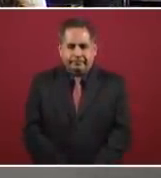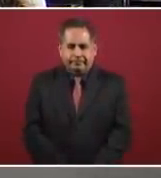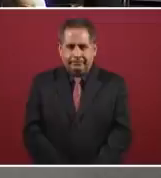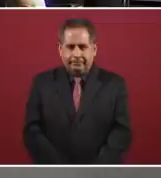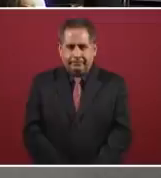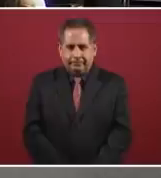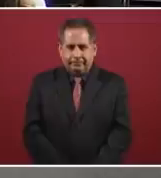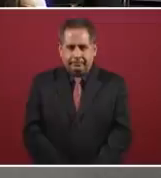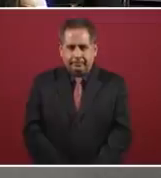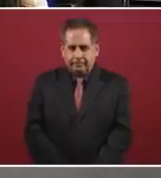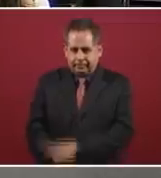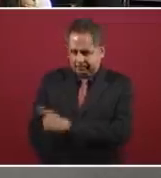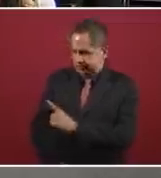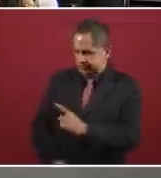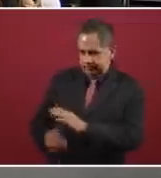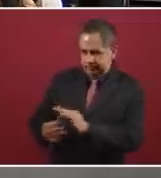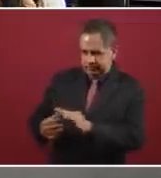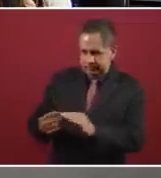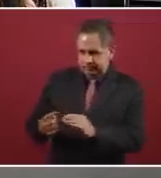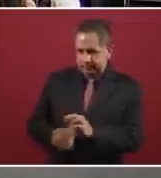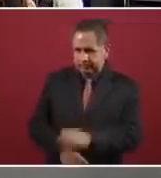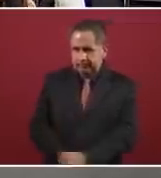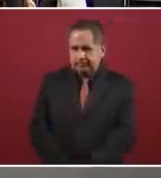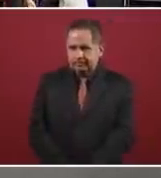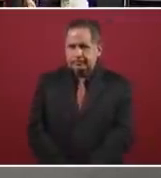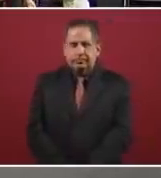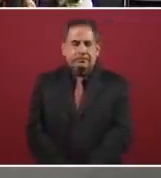A ver, ¿cómo no?